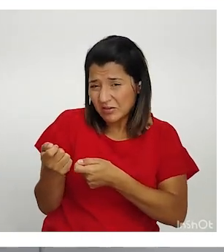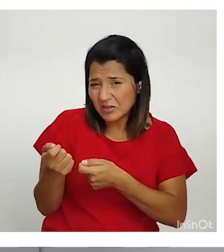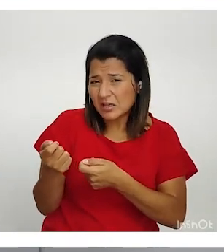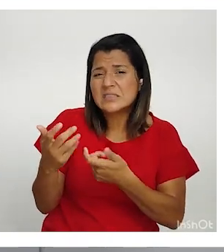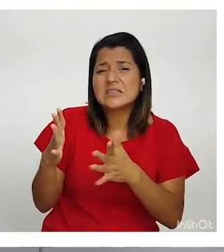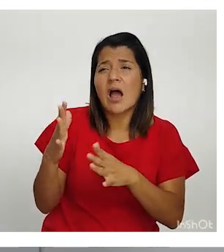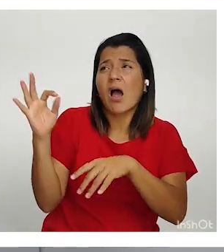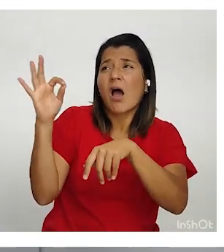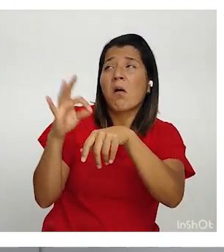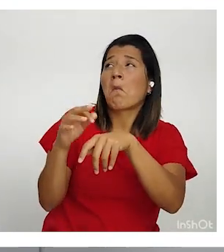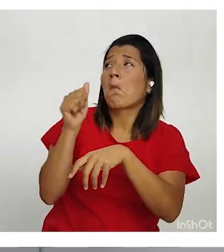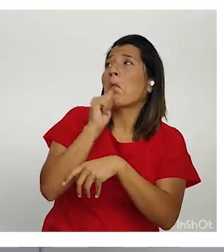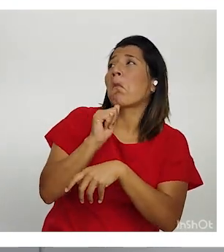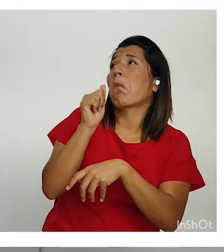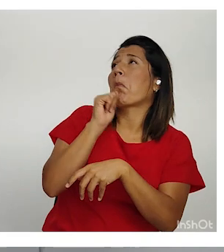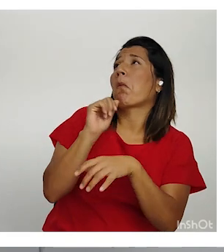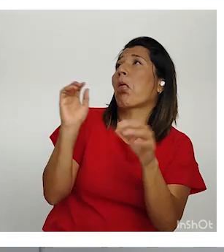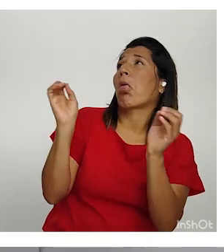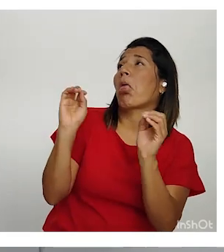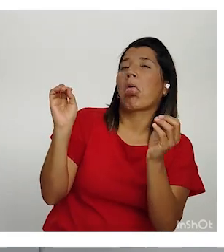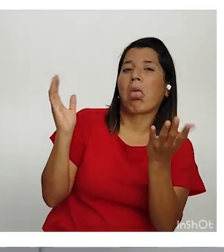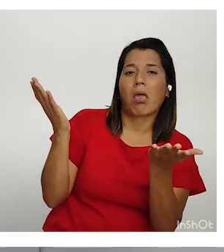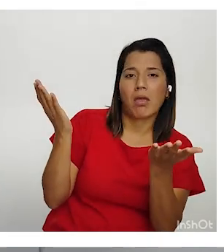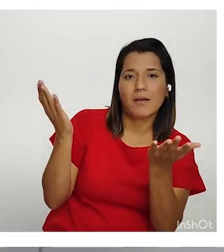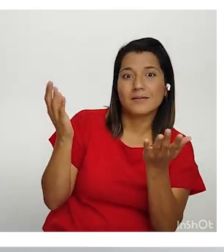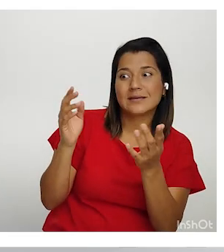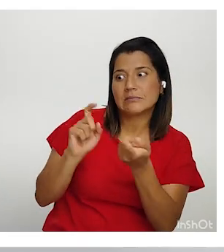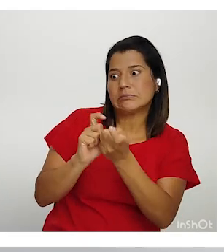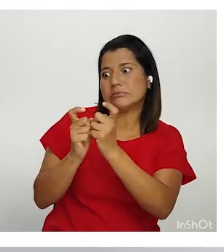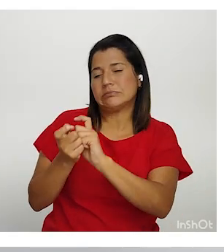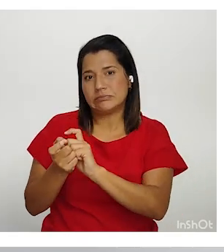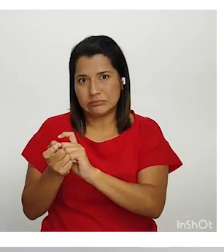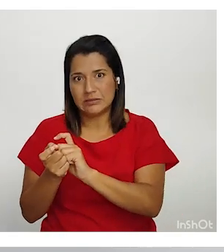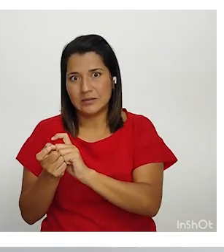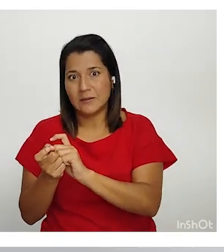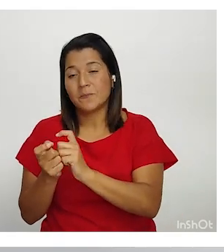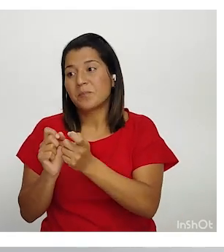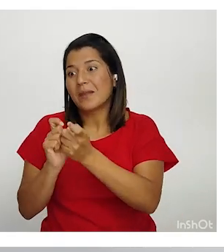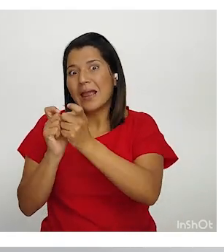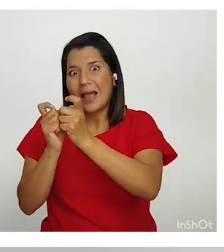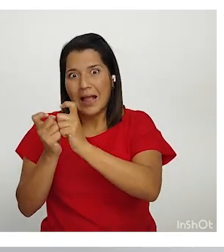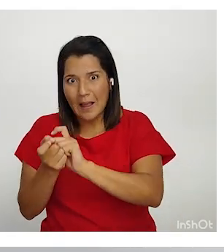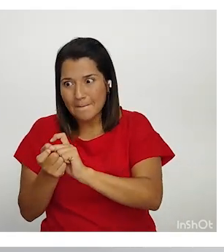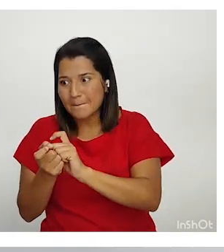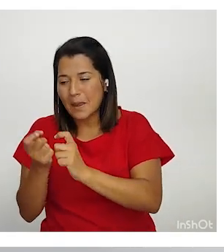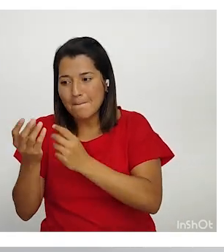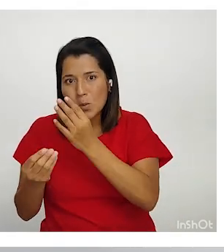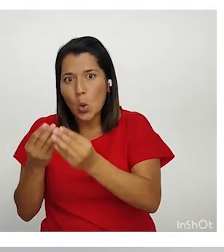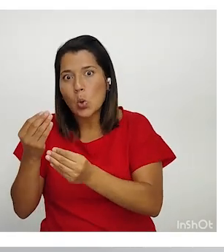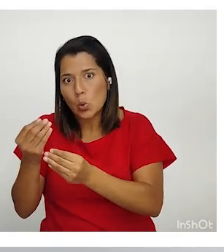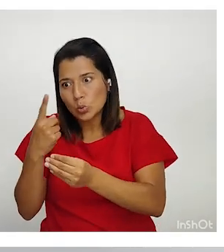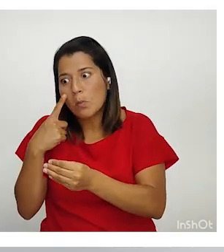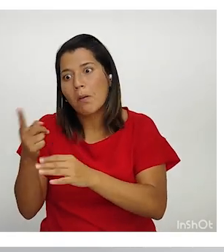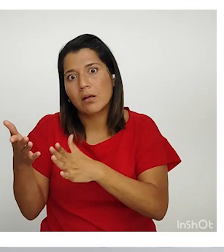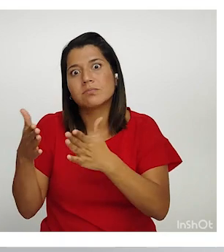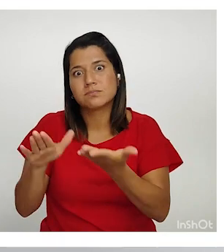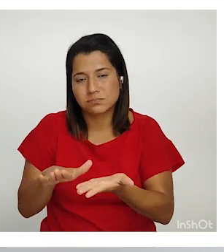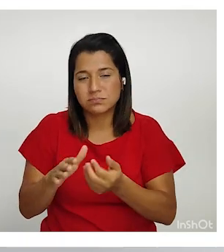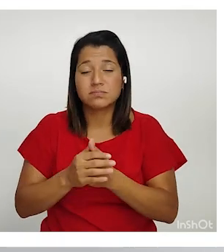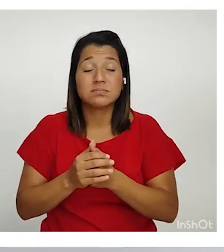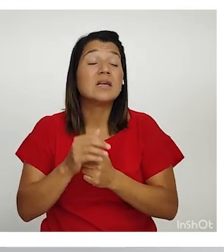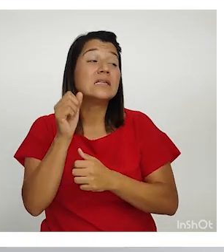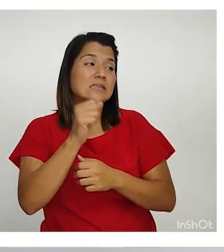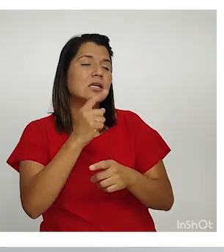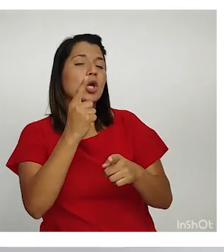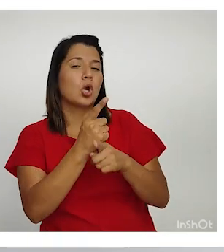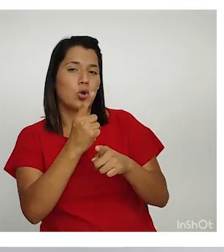los insectos también evolucionan. Sí, efectivamente, hacen resistencia a los químicos, y constantemente el Ministerio